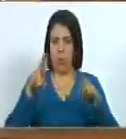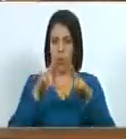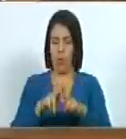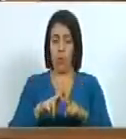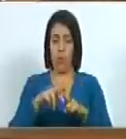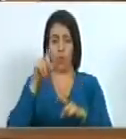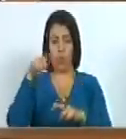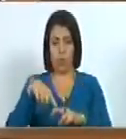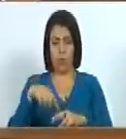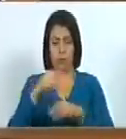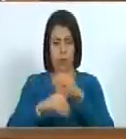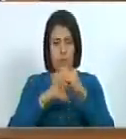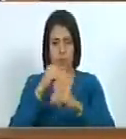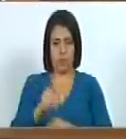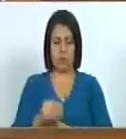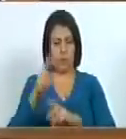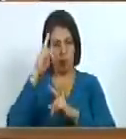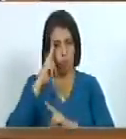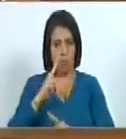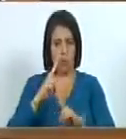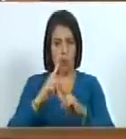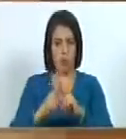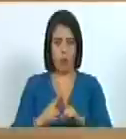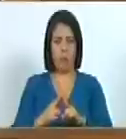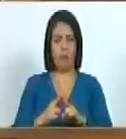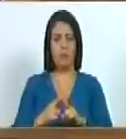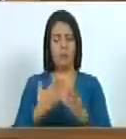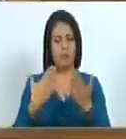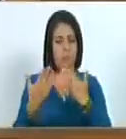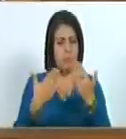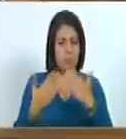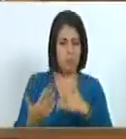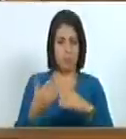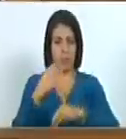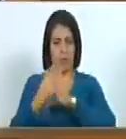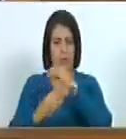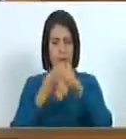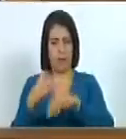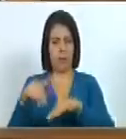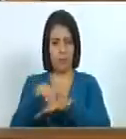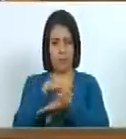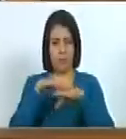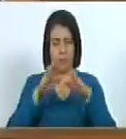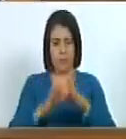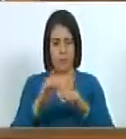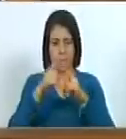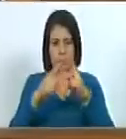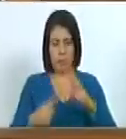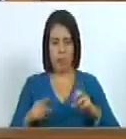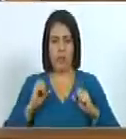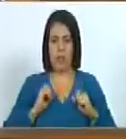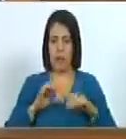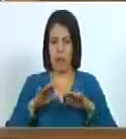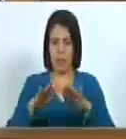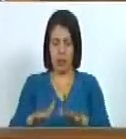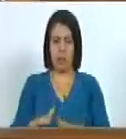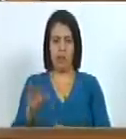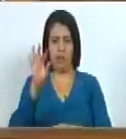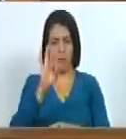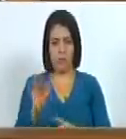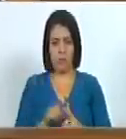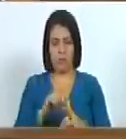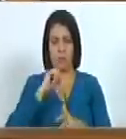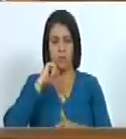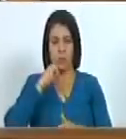Unidas, para aceptar la condecoración por la interacción otorgada por el Ministerio de Asuntos Exteriores de la Federación